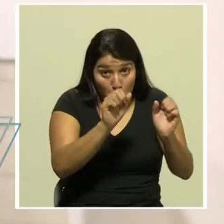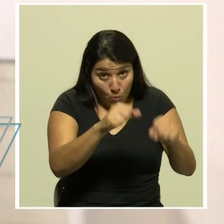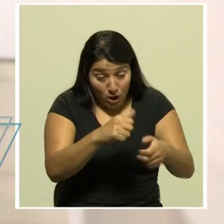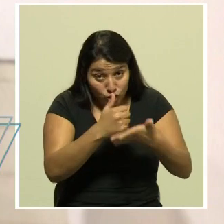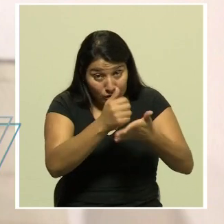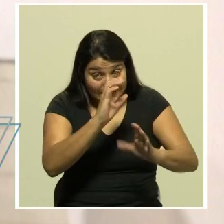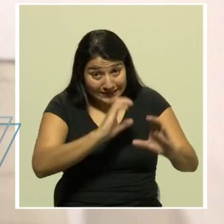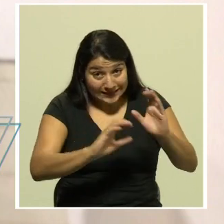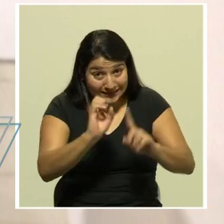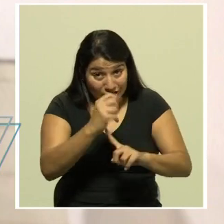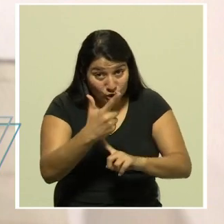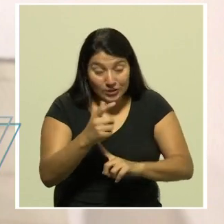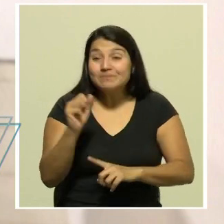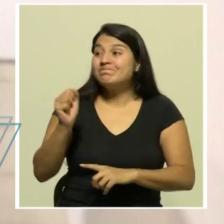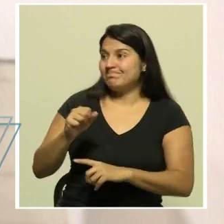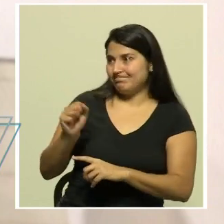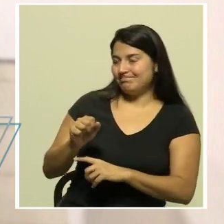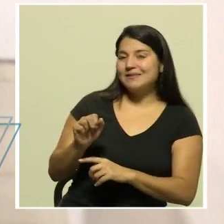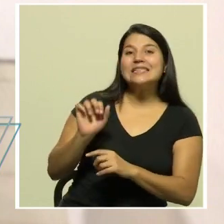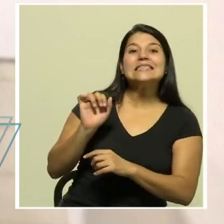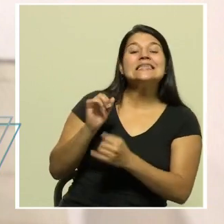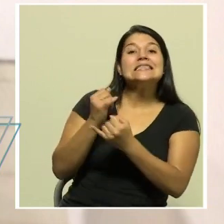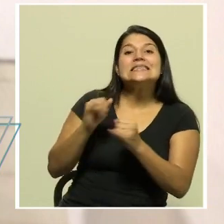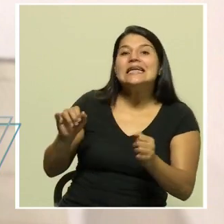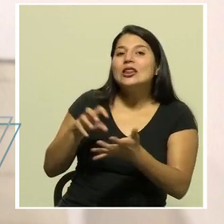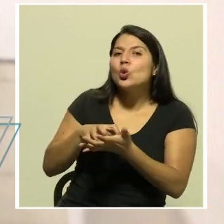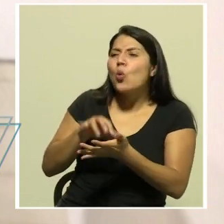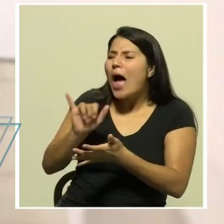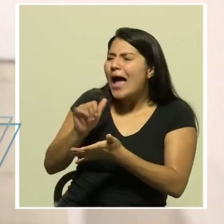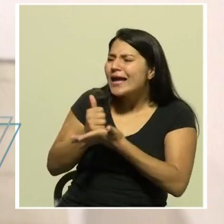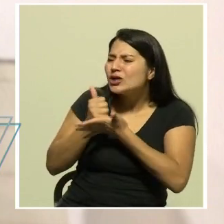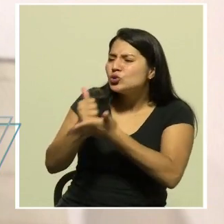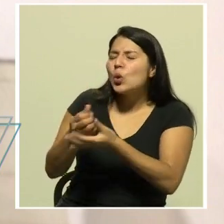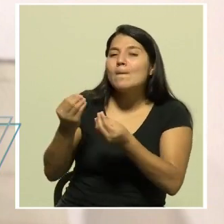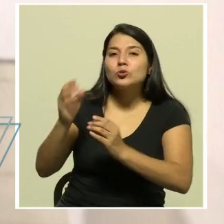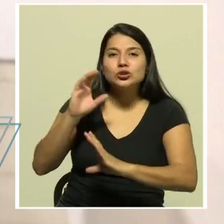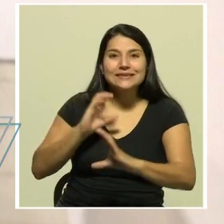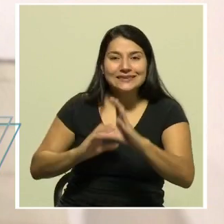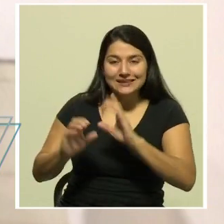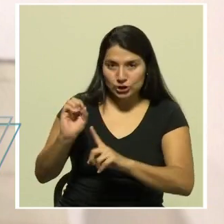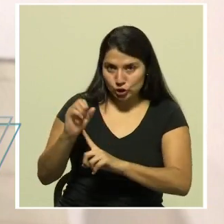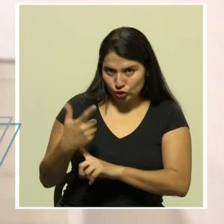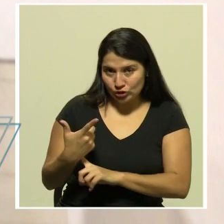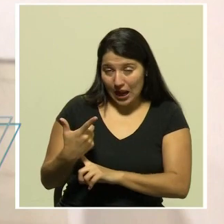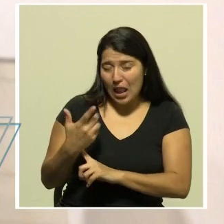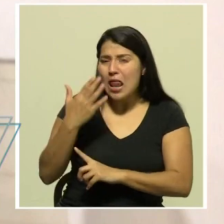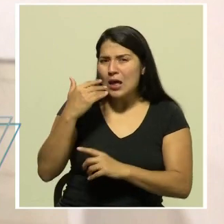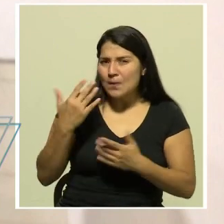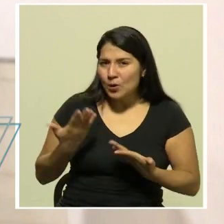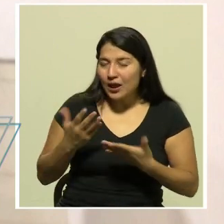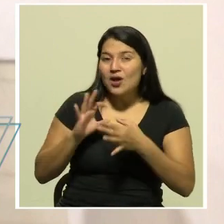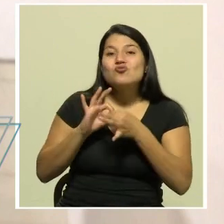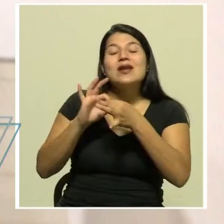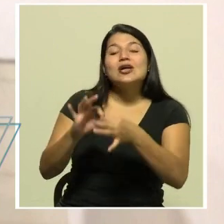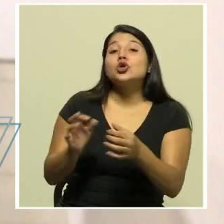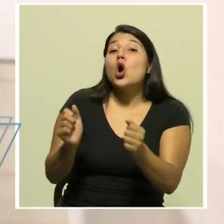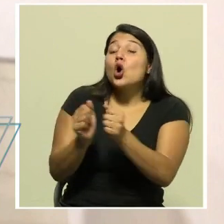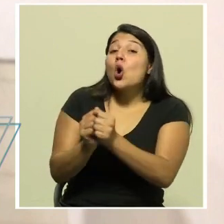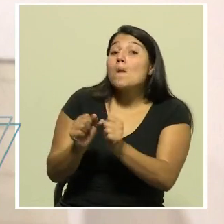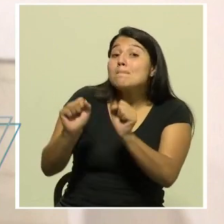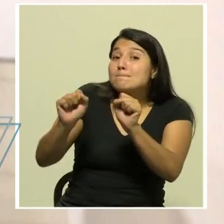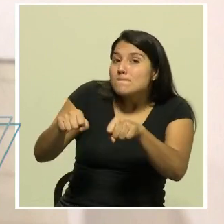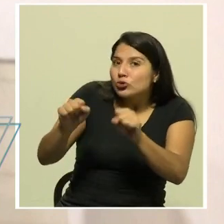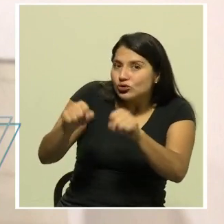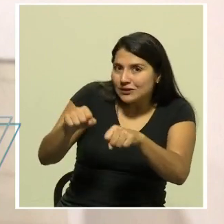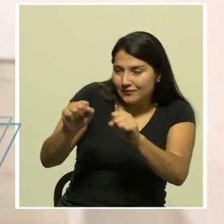dice es sin duda donde vemos la contribución más importante de las ciencias sociales en su visión aplicada, que tiene que ver con la posibilidad de llenar